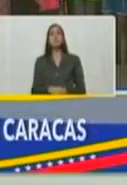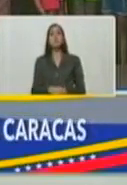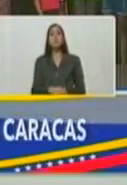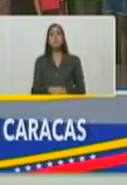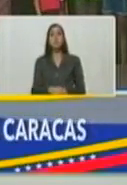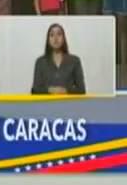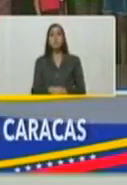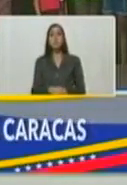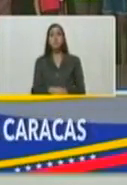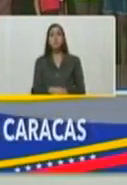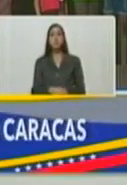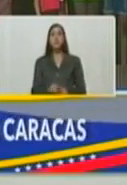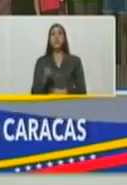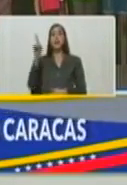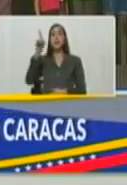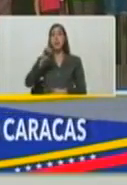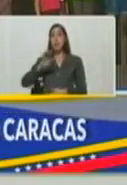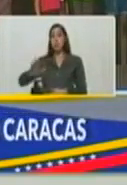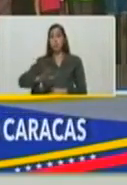en el Guarayra Repano.